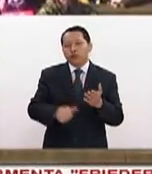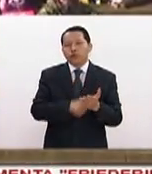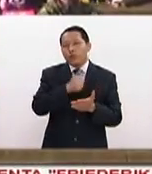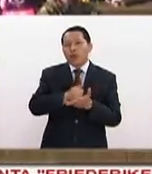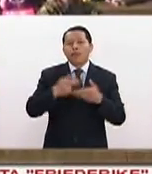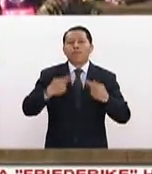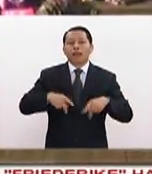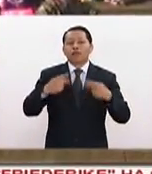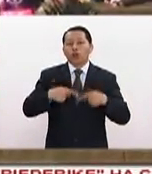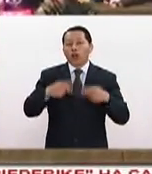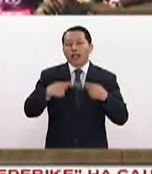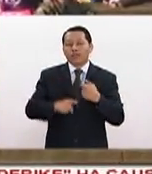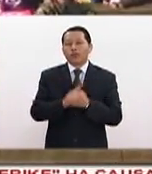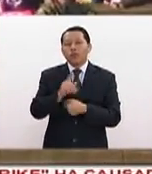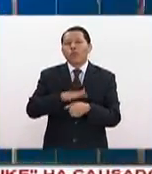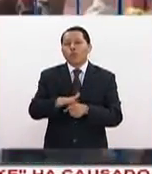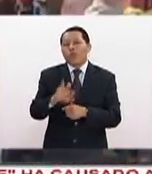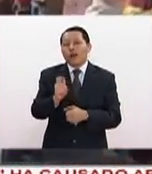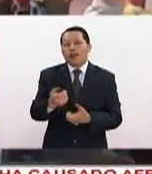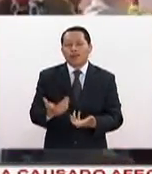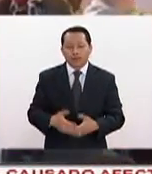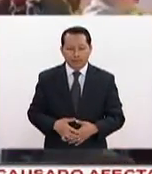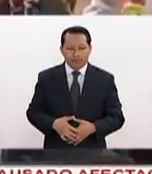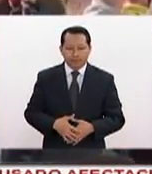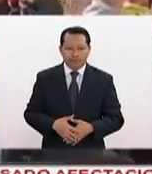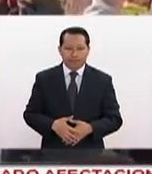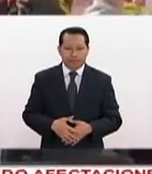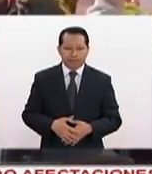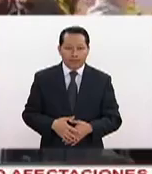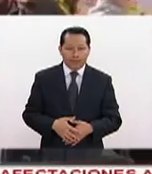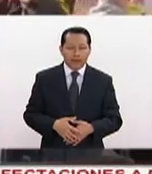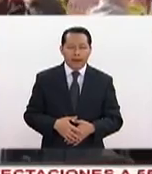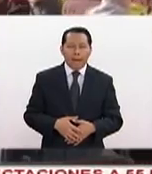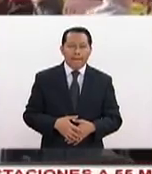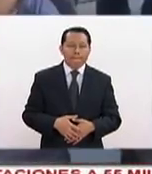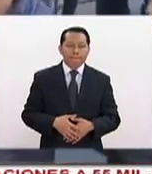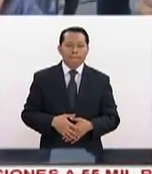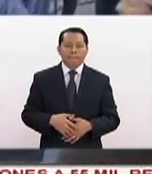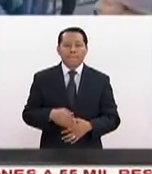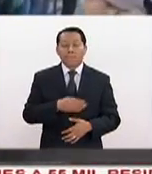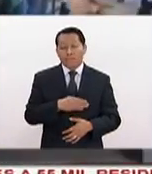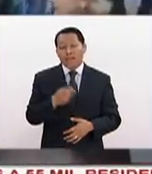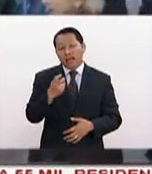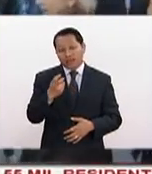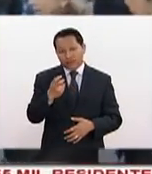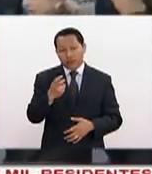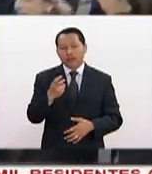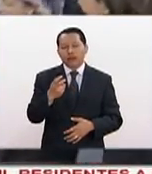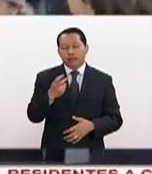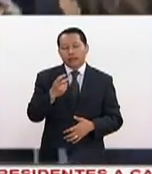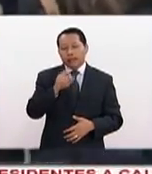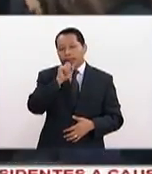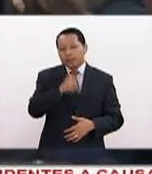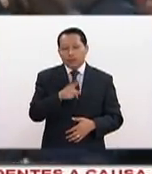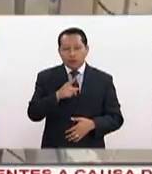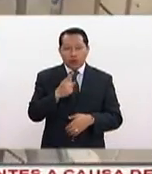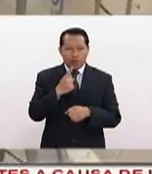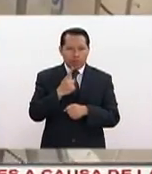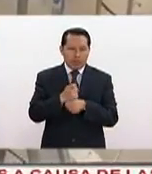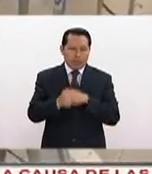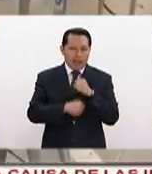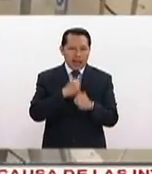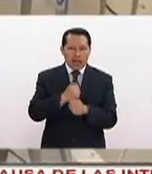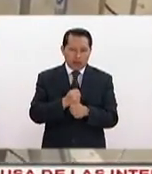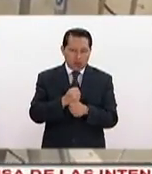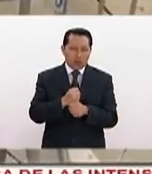ciudadanía de seguir esto adelante? Bueno, definitivamente esto es una mancha en este cumplimiento del primer aniversario